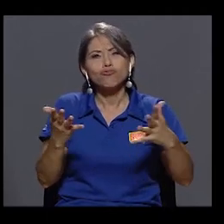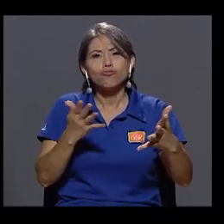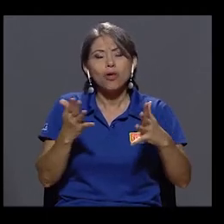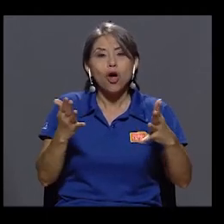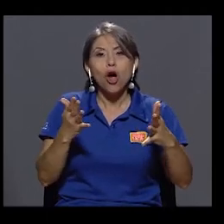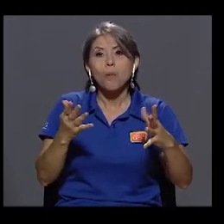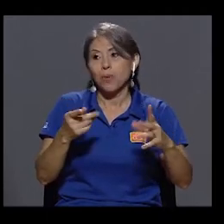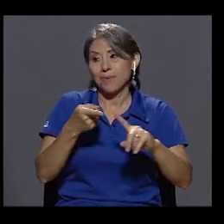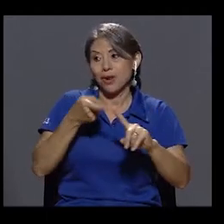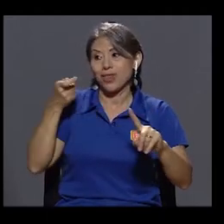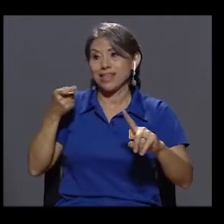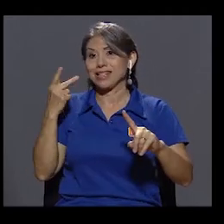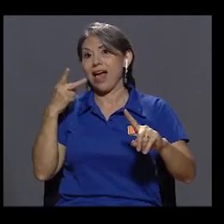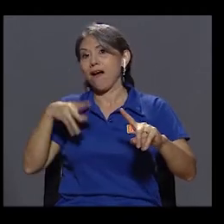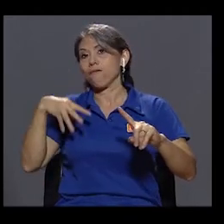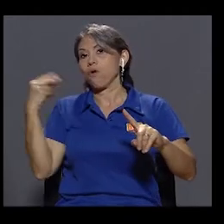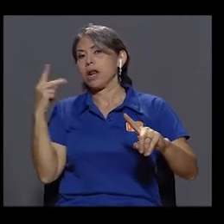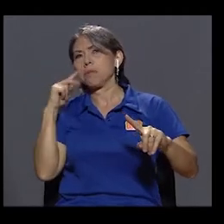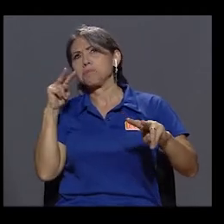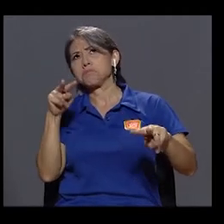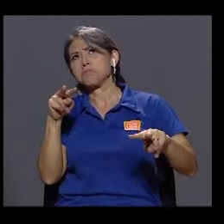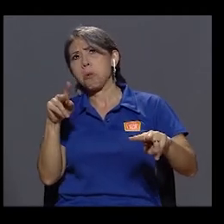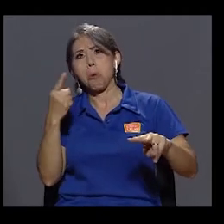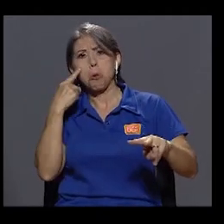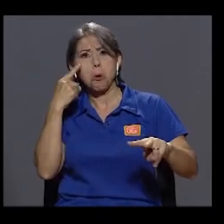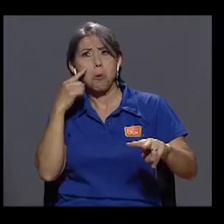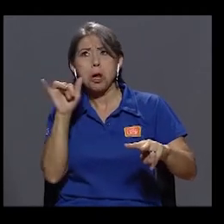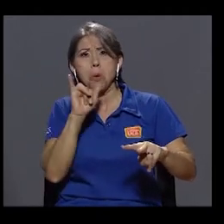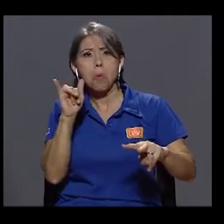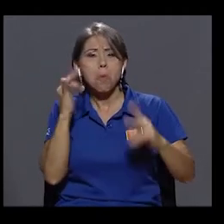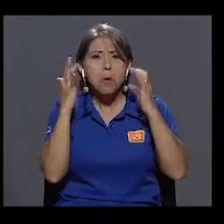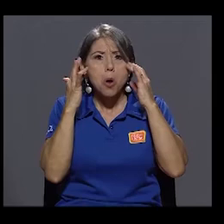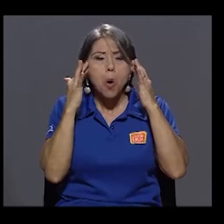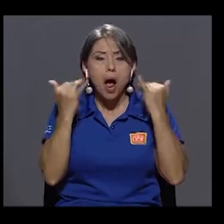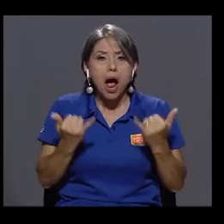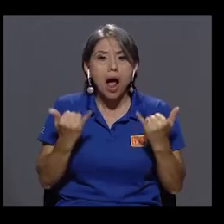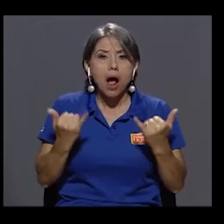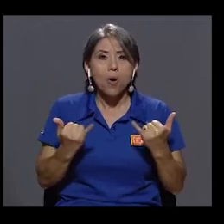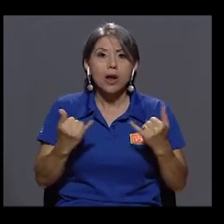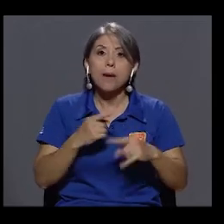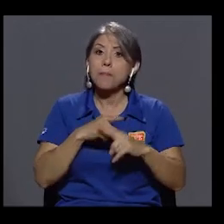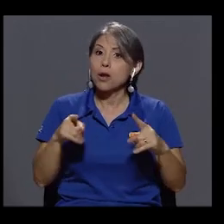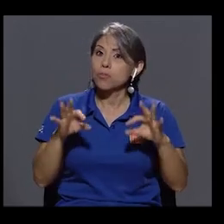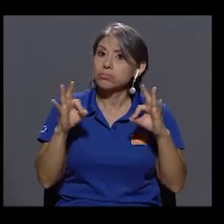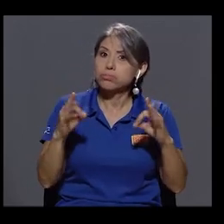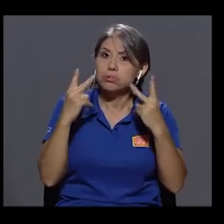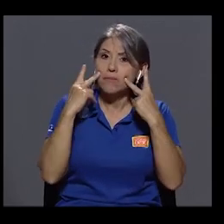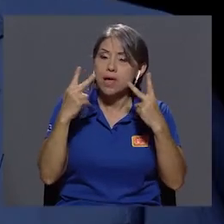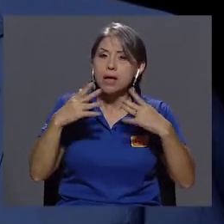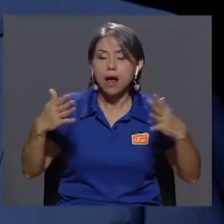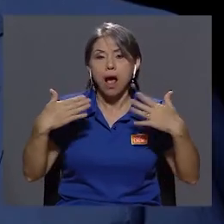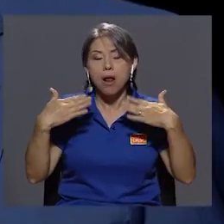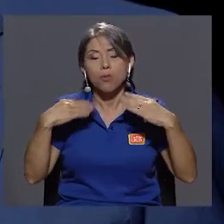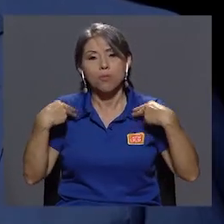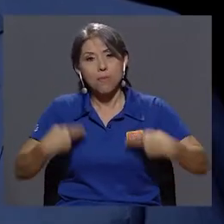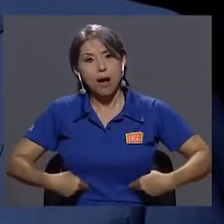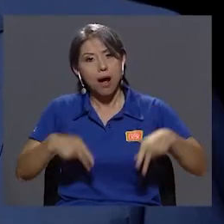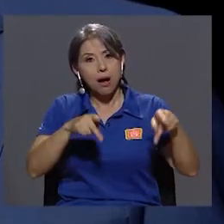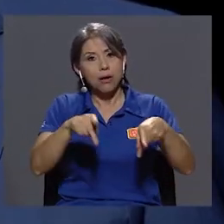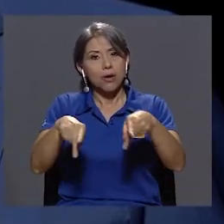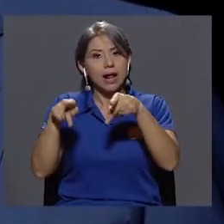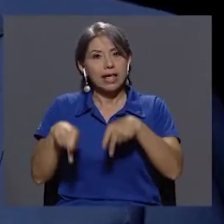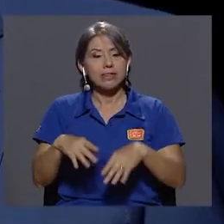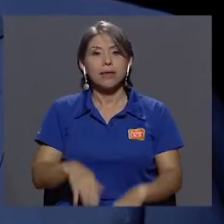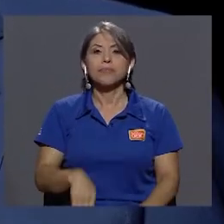desde fuera uno no podría señalarlo como una gran preocupación en este momento y se ve mucho el calor humano de la gente hay un